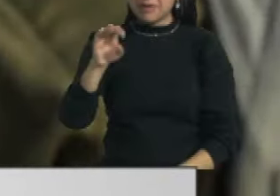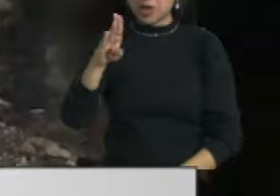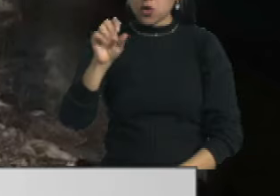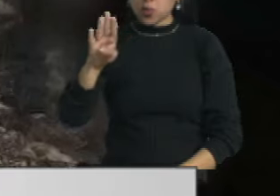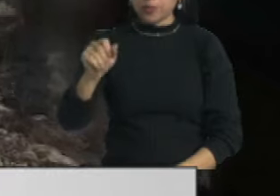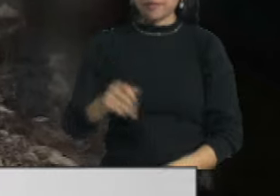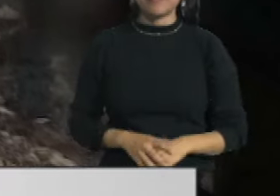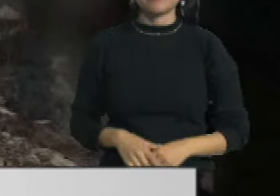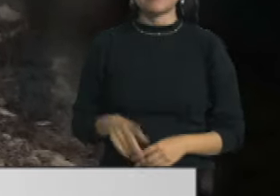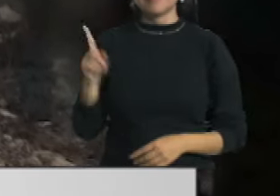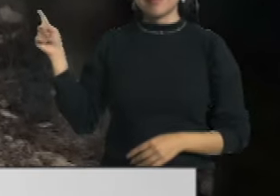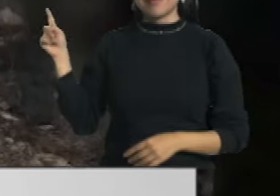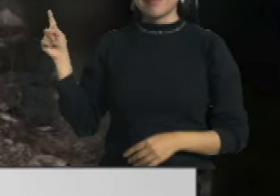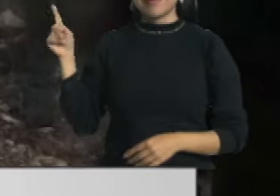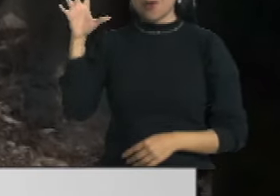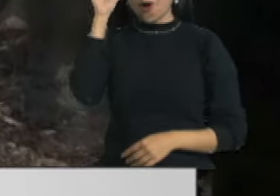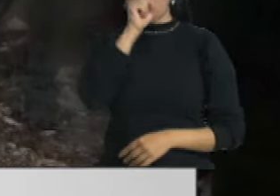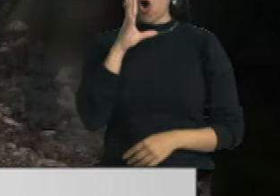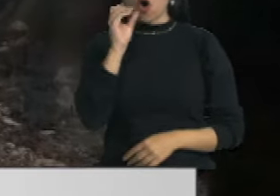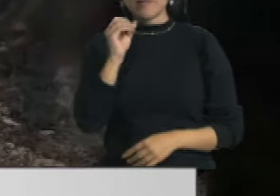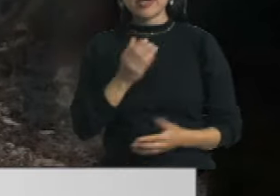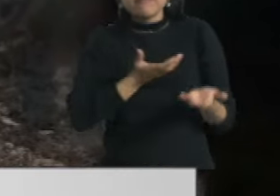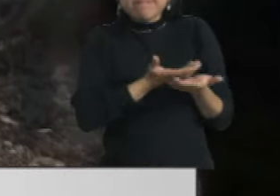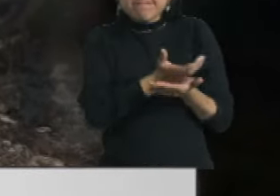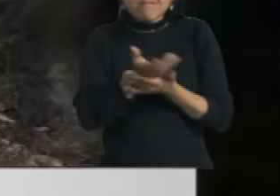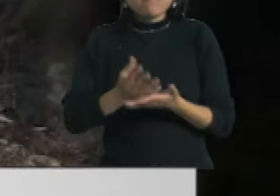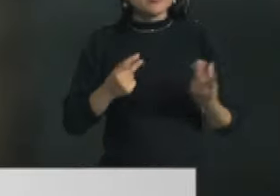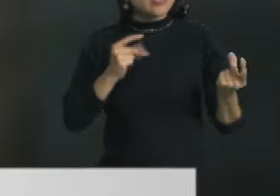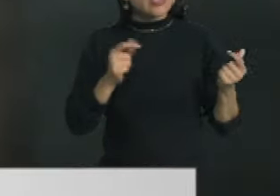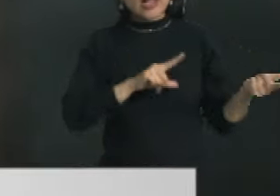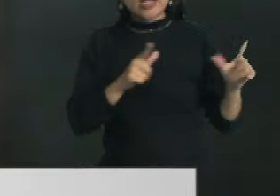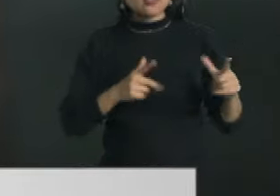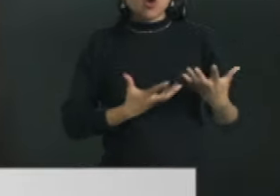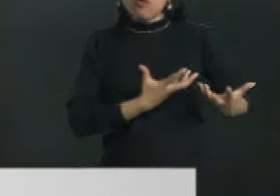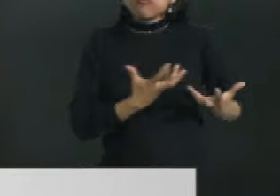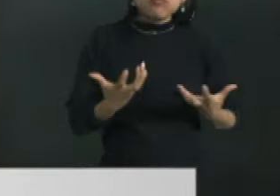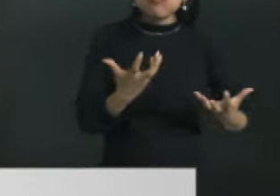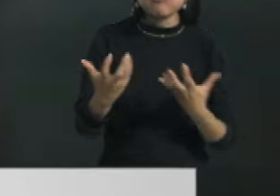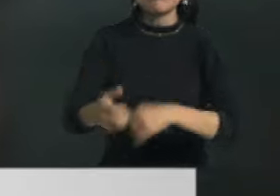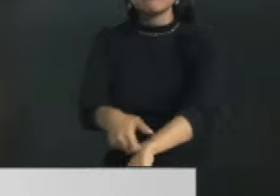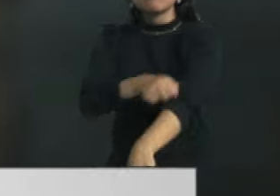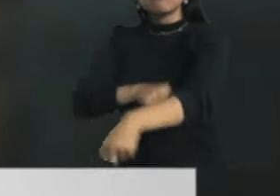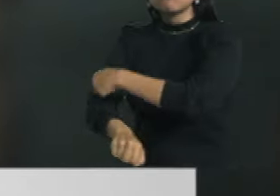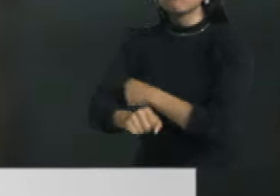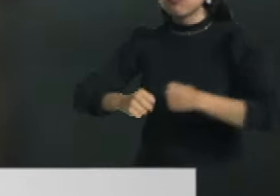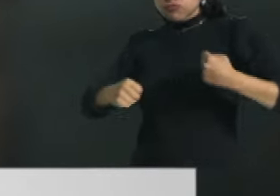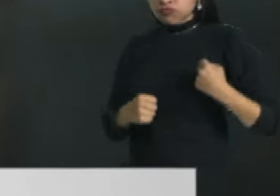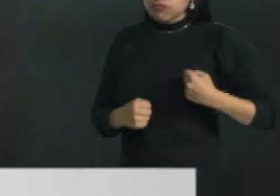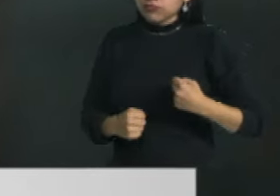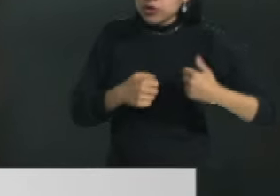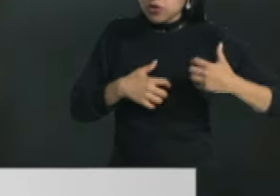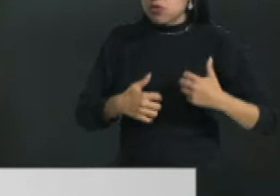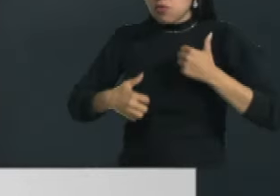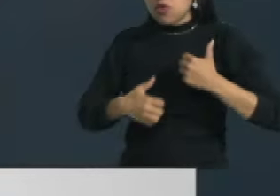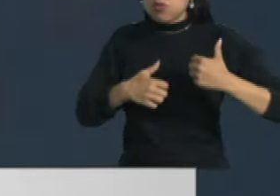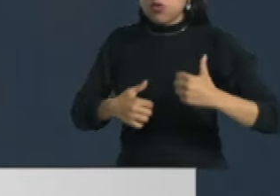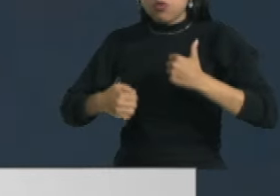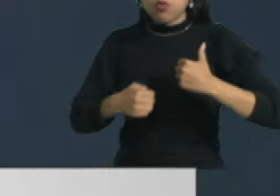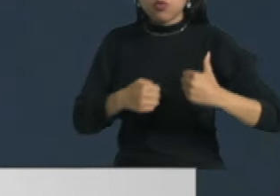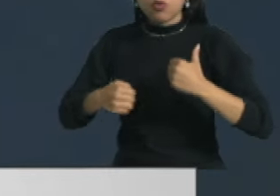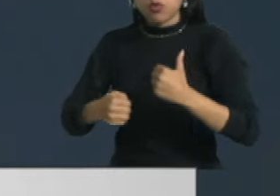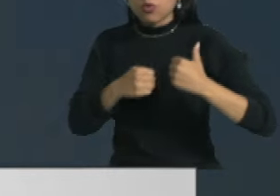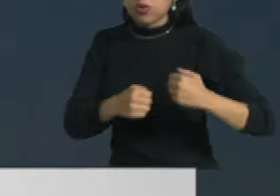a sus tropas en la frontera prepararse para una incursión terrestre, en la que están dispuestos a usar todos sus recursos, los que incluyen medios